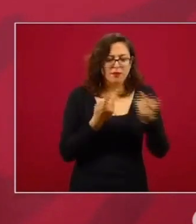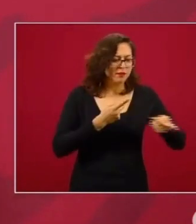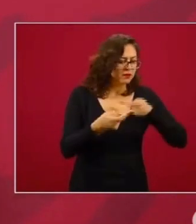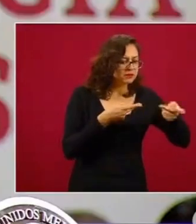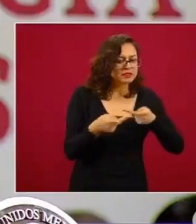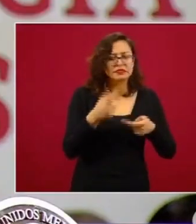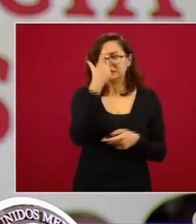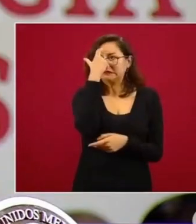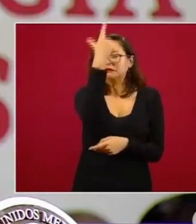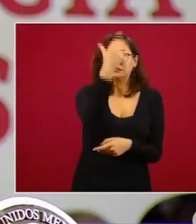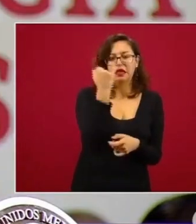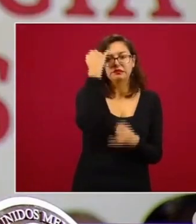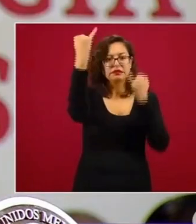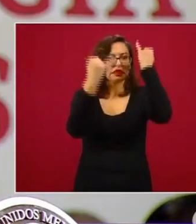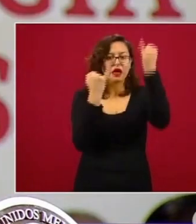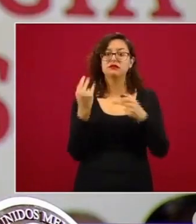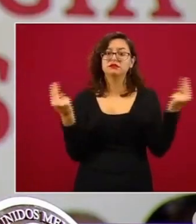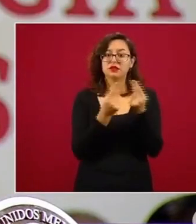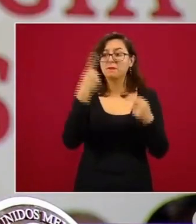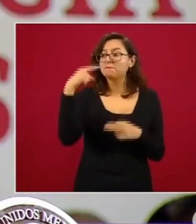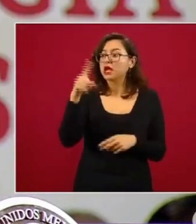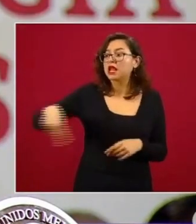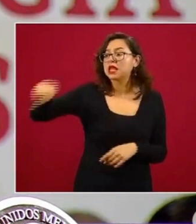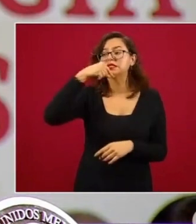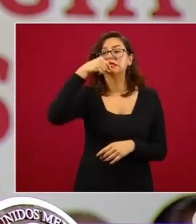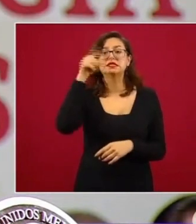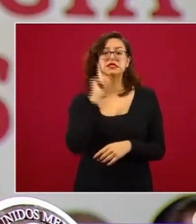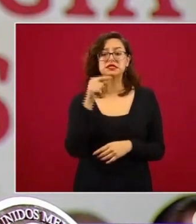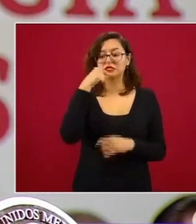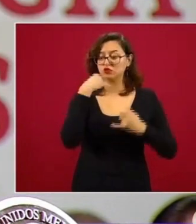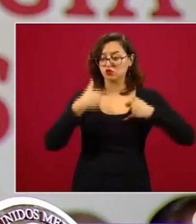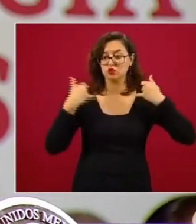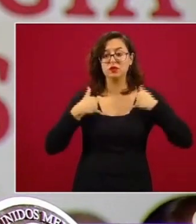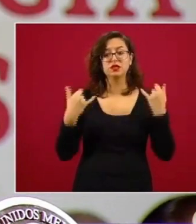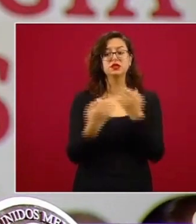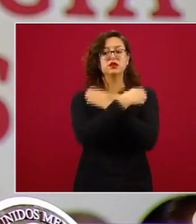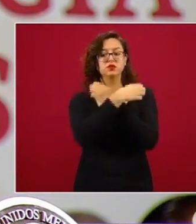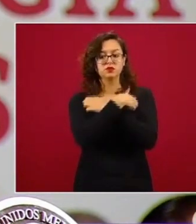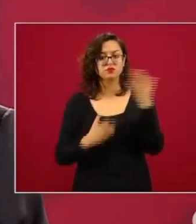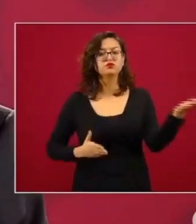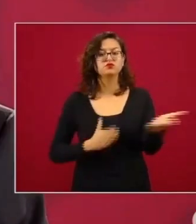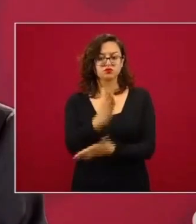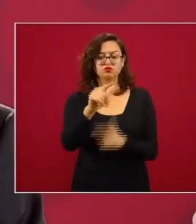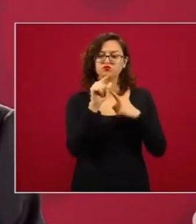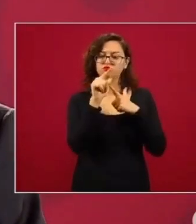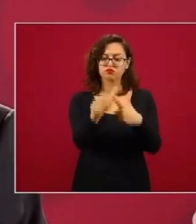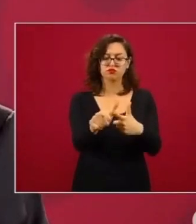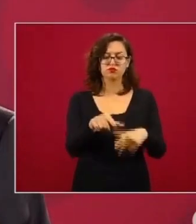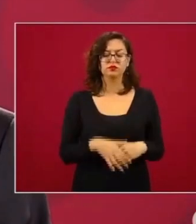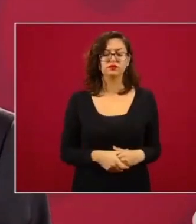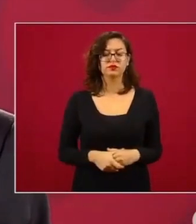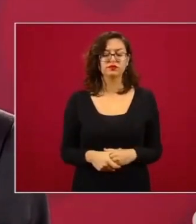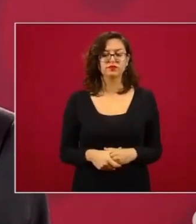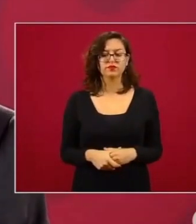Pública, Esteban Moctezuma, anuncia que el ciclo escolar 2020-2021 iniciará el 24 de agosto y será a distancia, por lo que